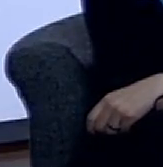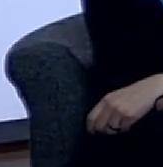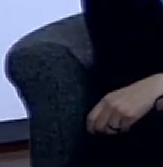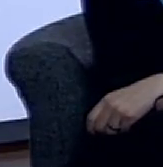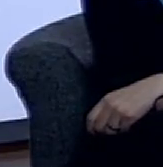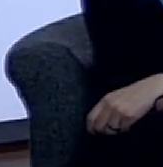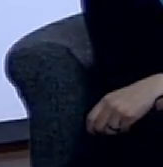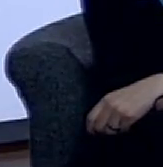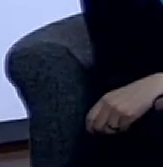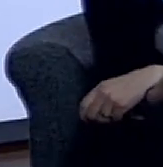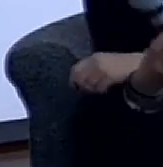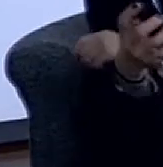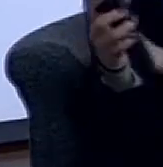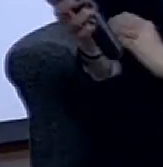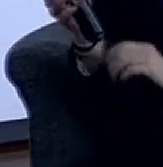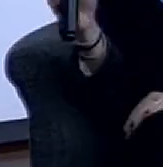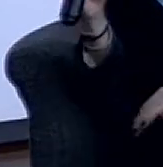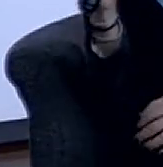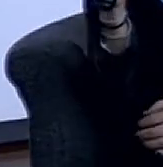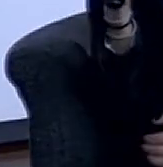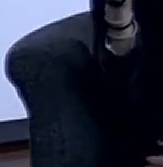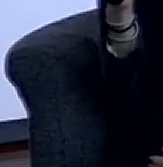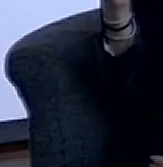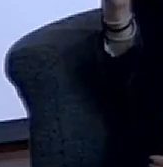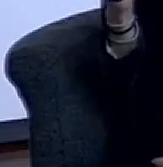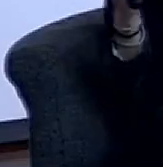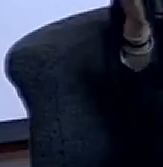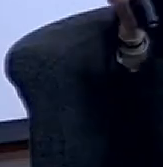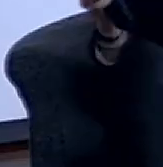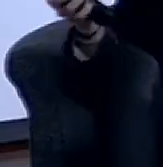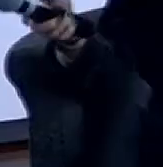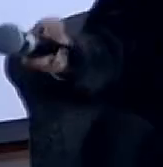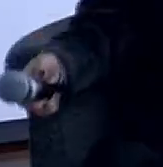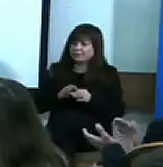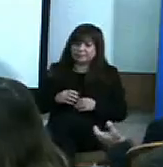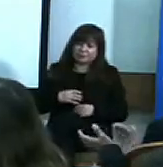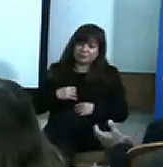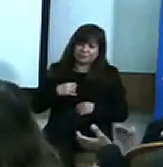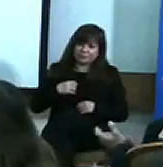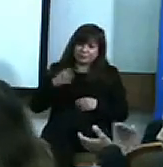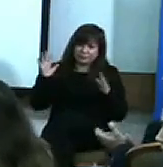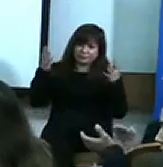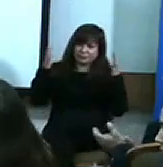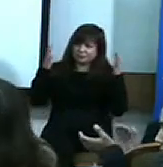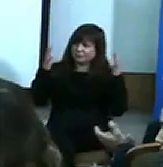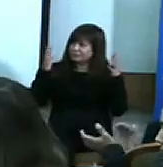enfrentarlo. Así que muchas gracias nuevamente. Muchas gracias a usted. Muchas gracias.